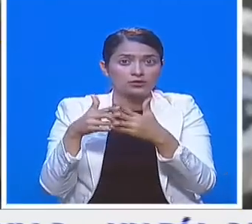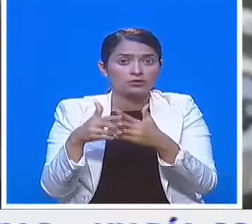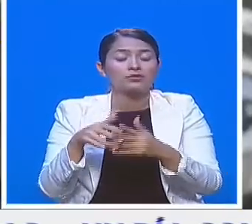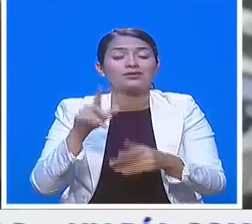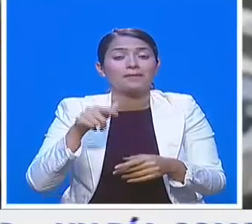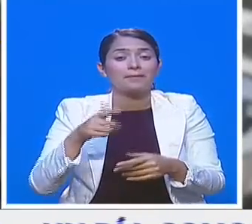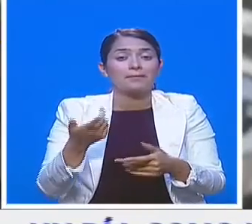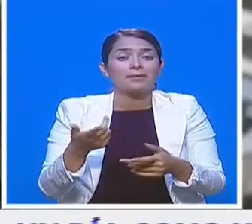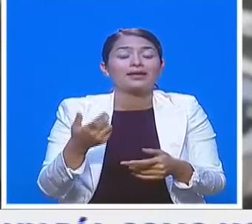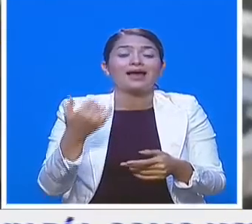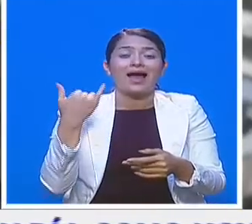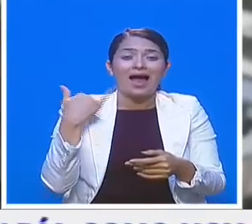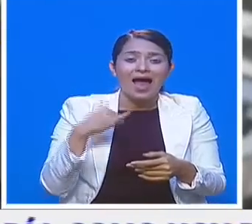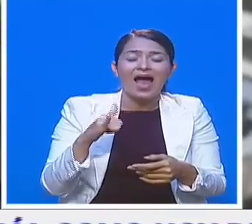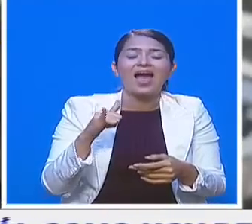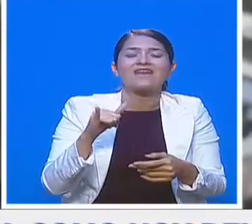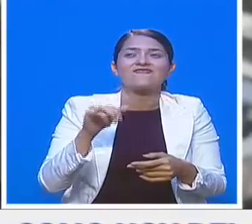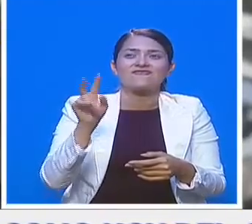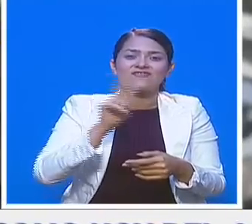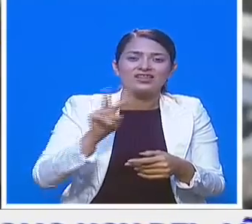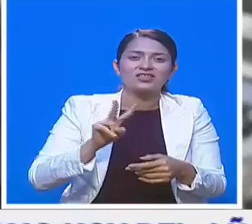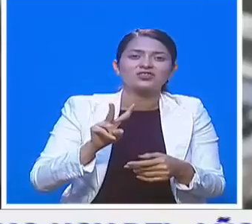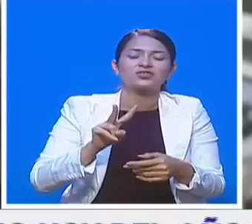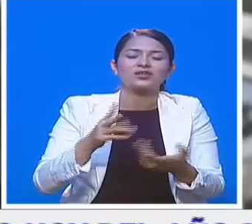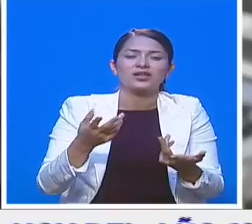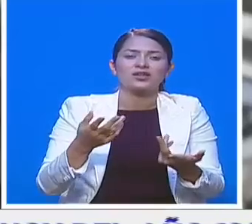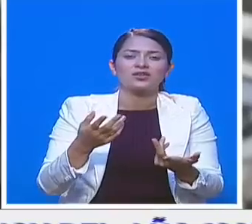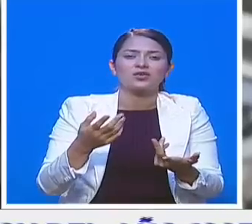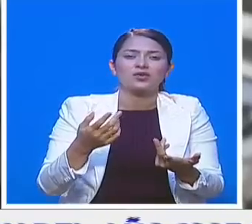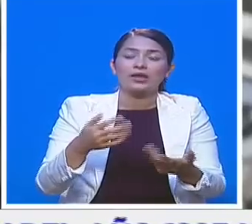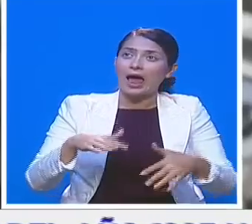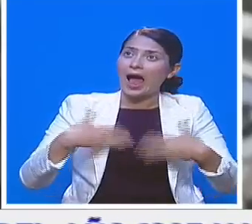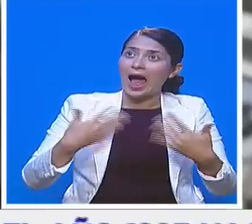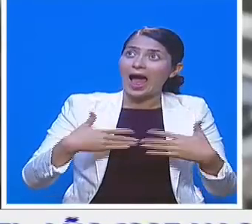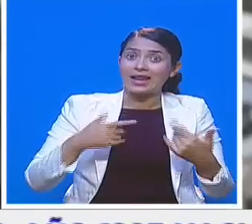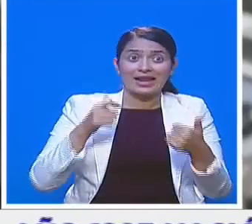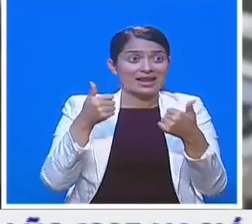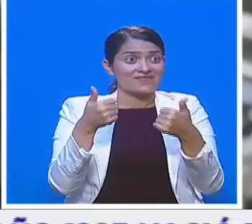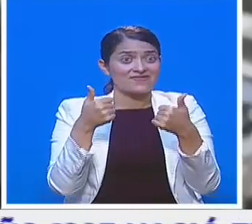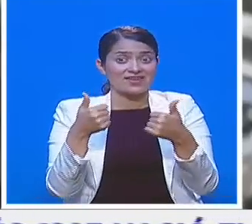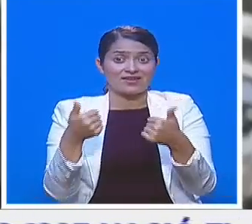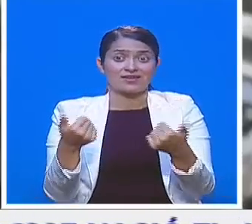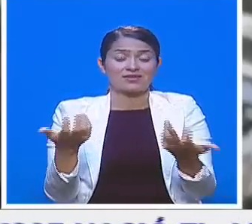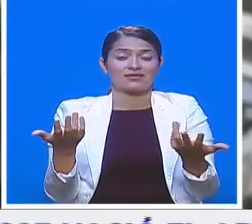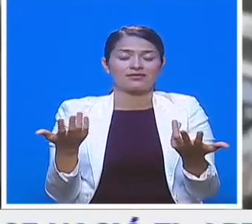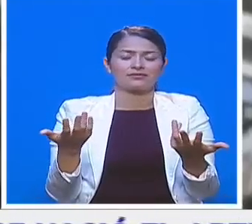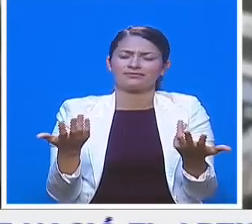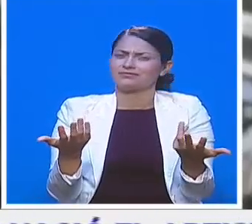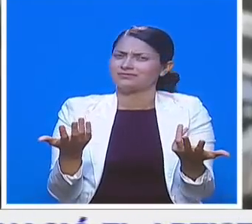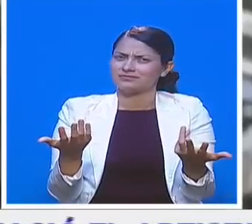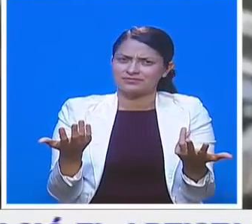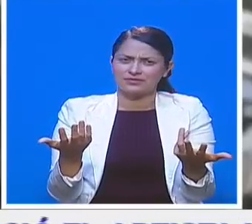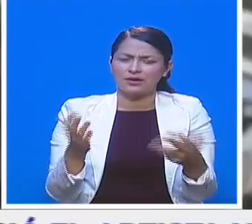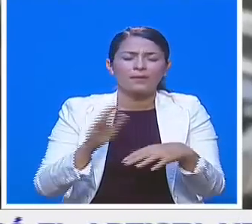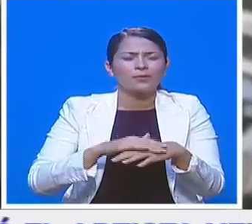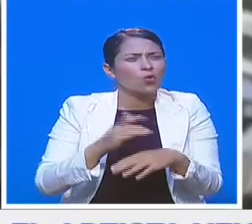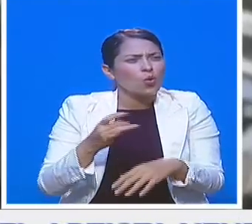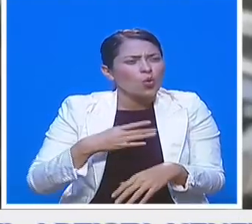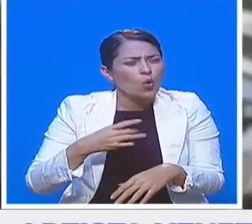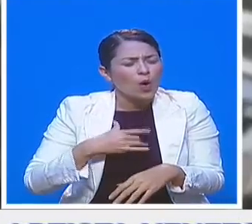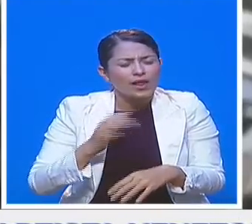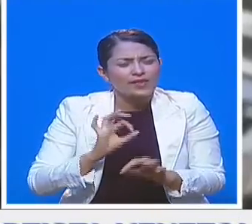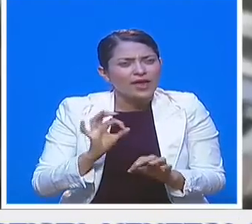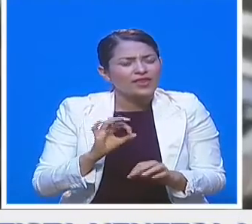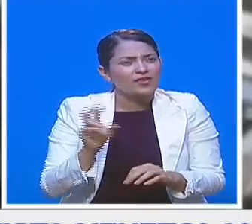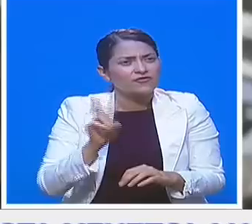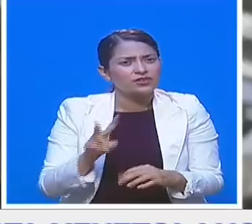grave es que haya venezolanos pidiéndolo, venezolanos que se alegren de que eso ocurra, porque sencillamente no le duele este país. Quienes